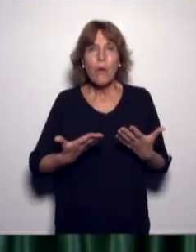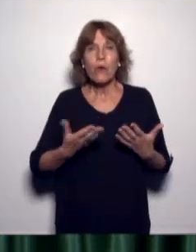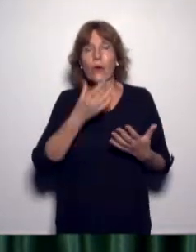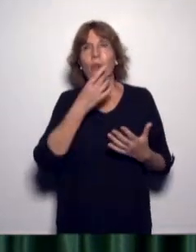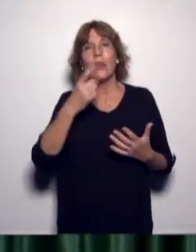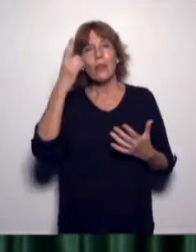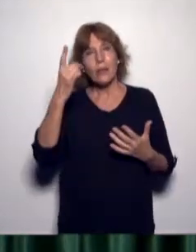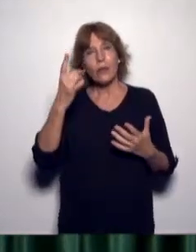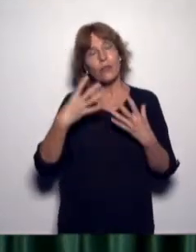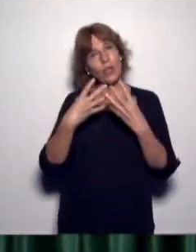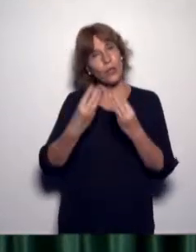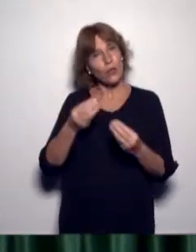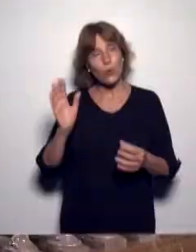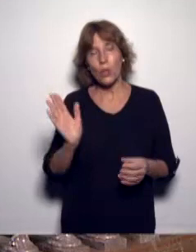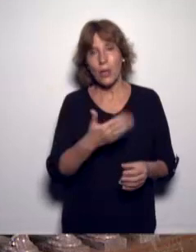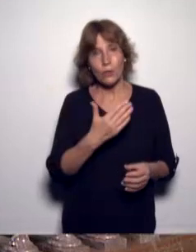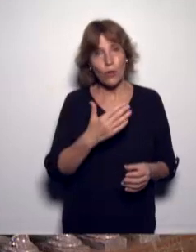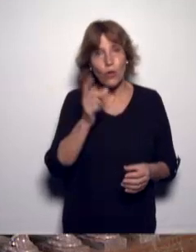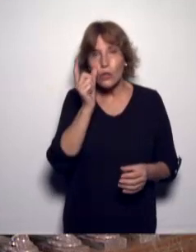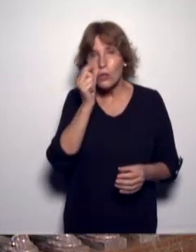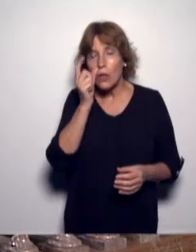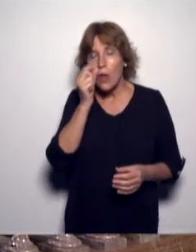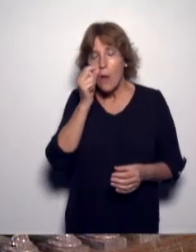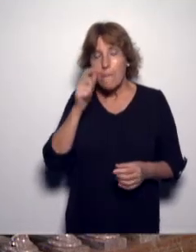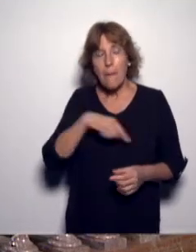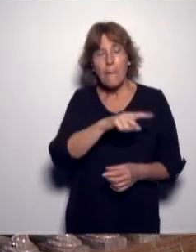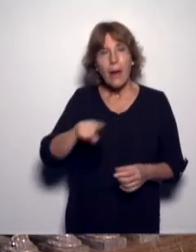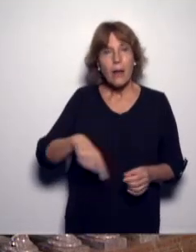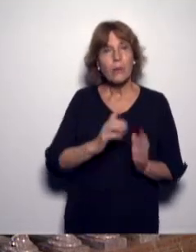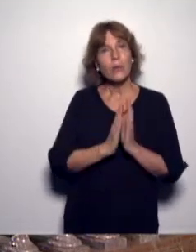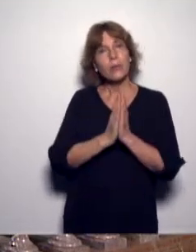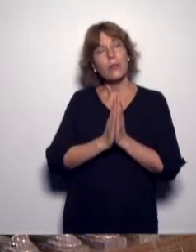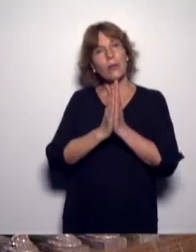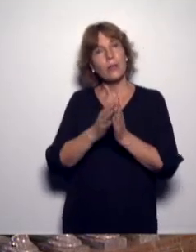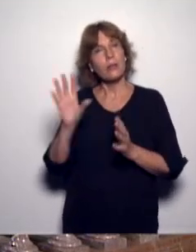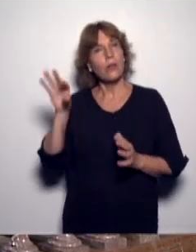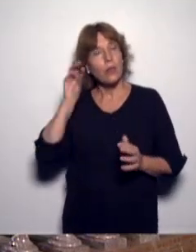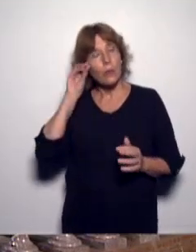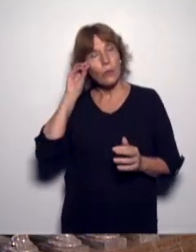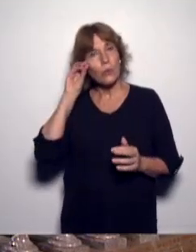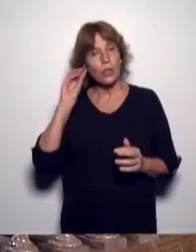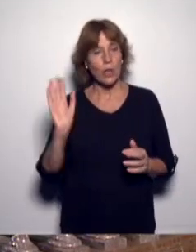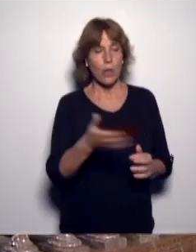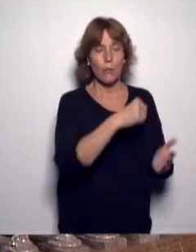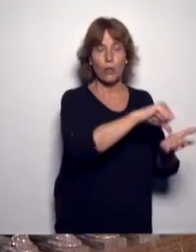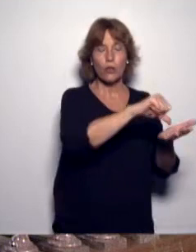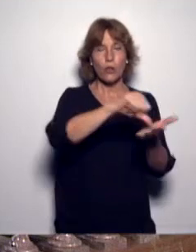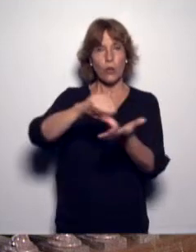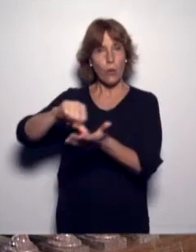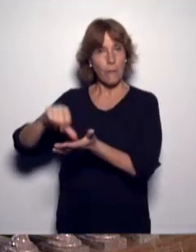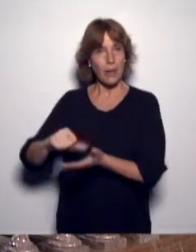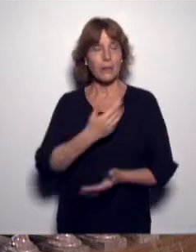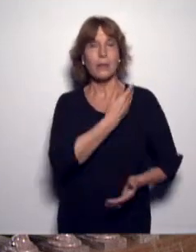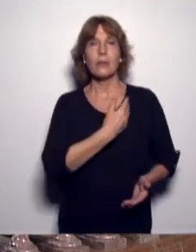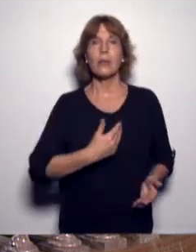y sufrientes. Oremos. Padre, escucha nuestra oración. Por todos los pueblos del mundo y